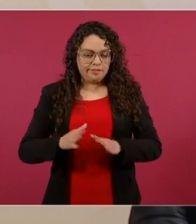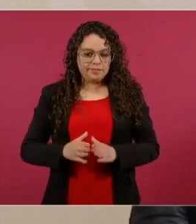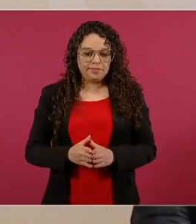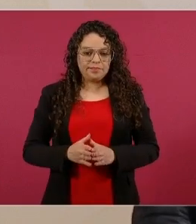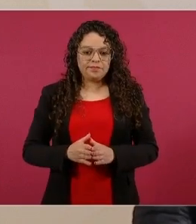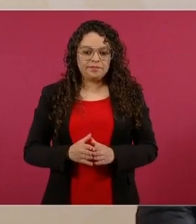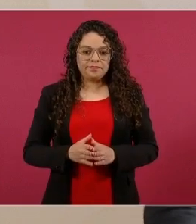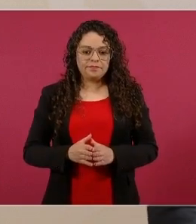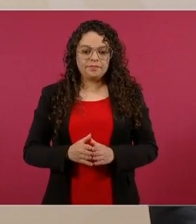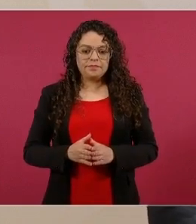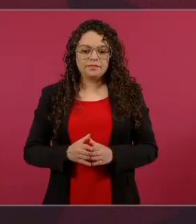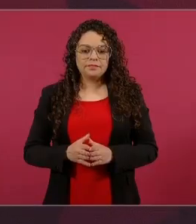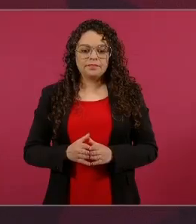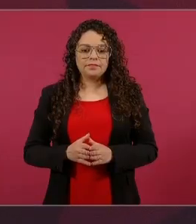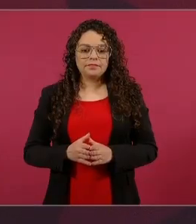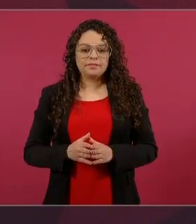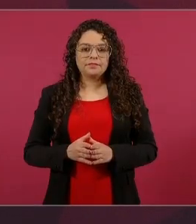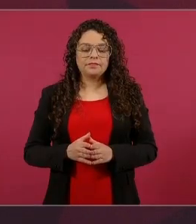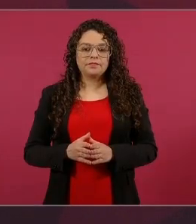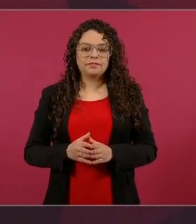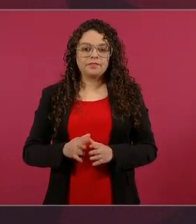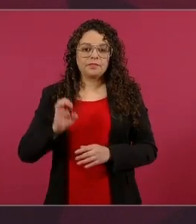negociaciones cuando